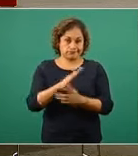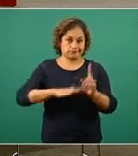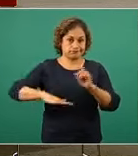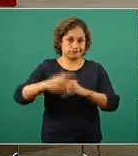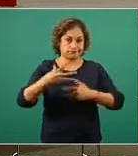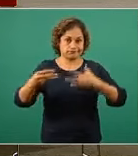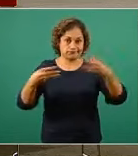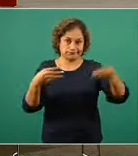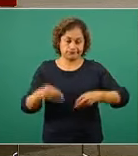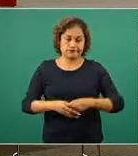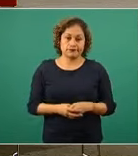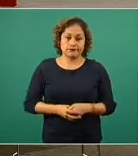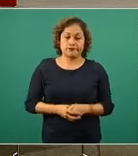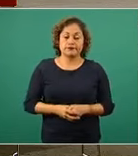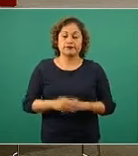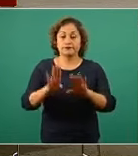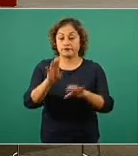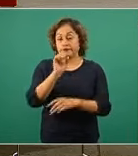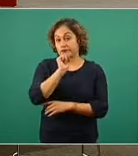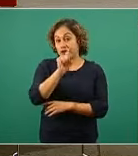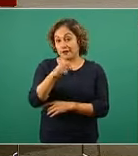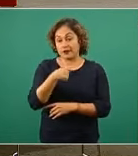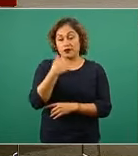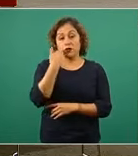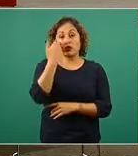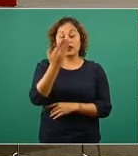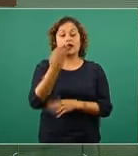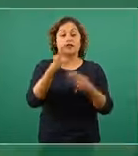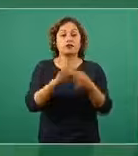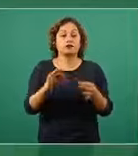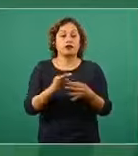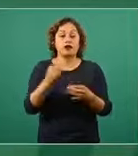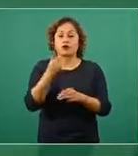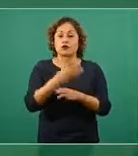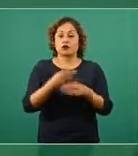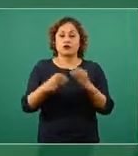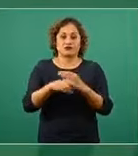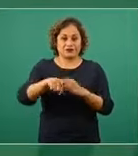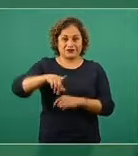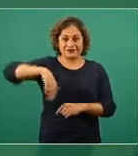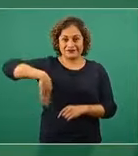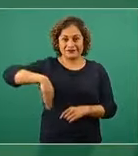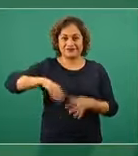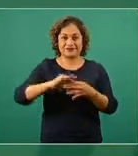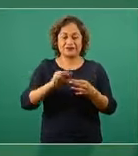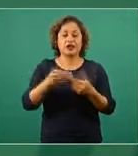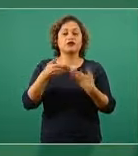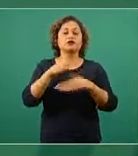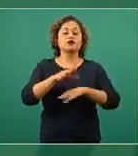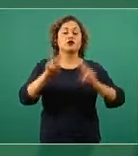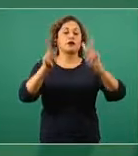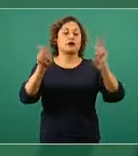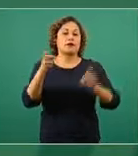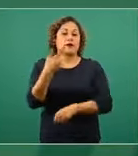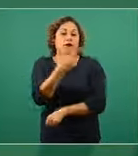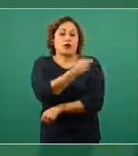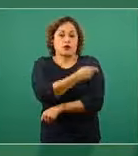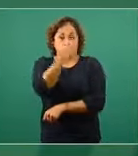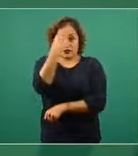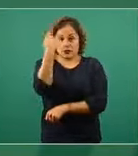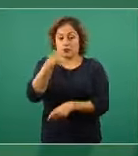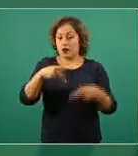Nada más quisiera resaltar algo que mencionabas en relación a la vacunación para la población